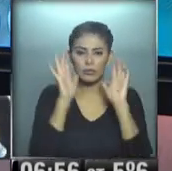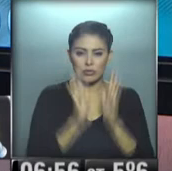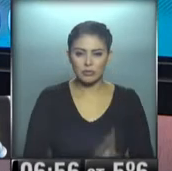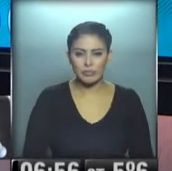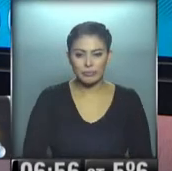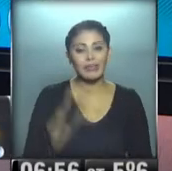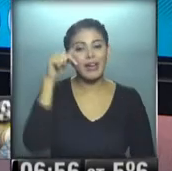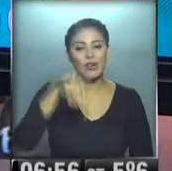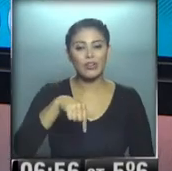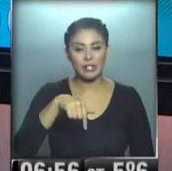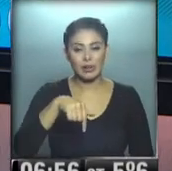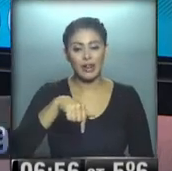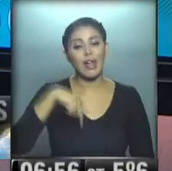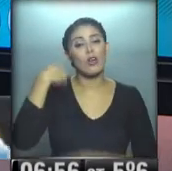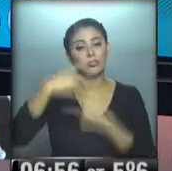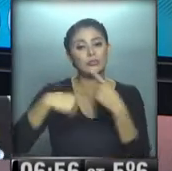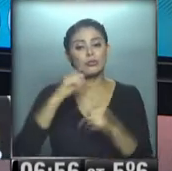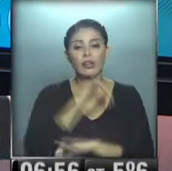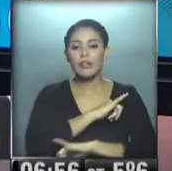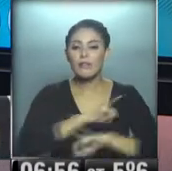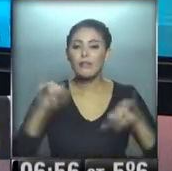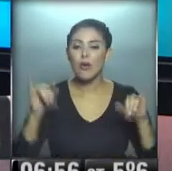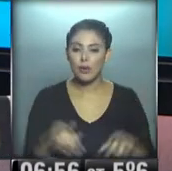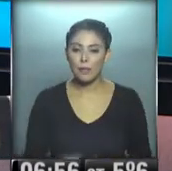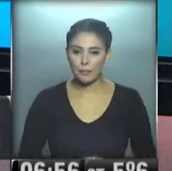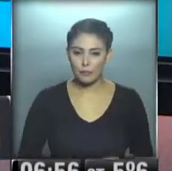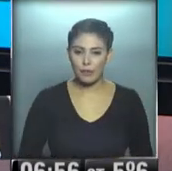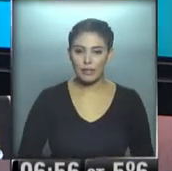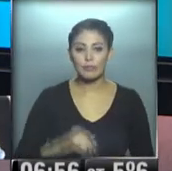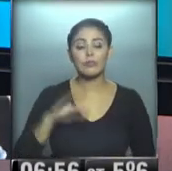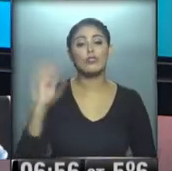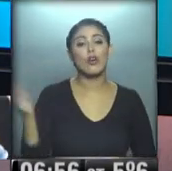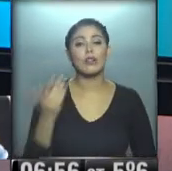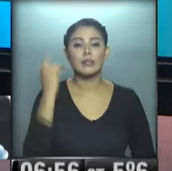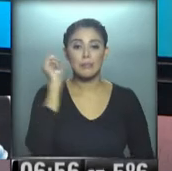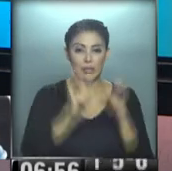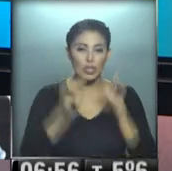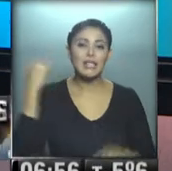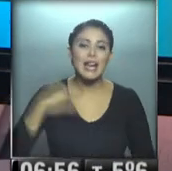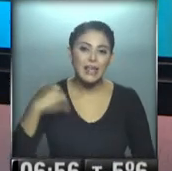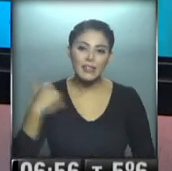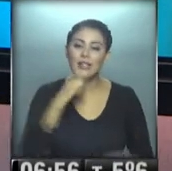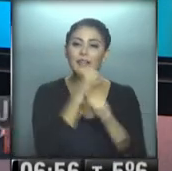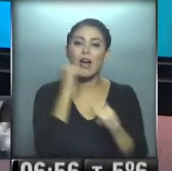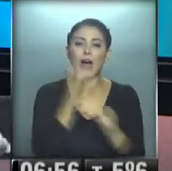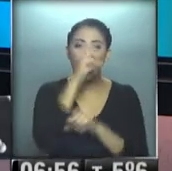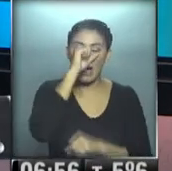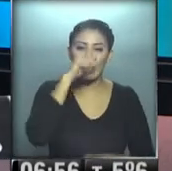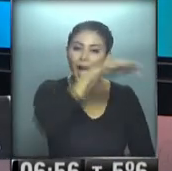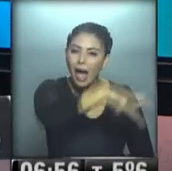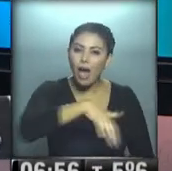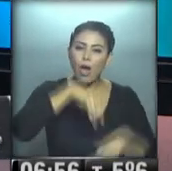vamos a recorrer y a ver la información para aquellos argentinos que trabajan la tierra,